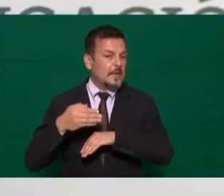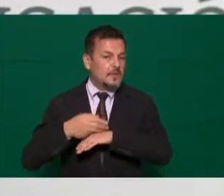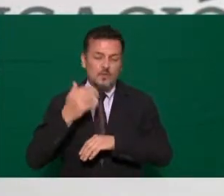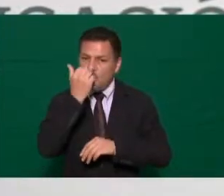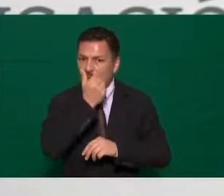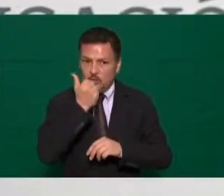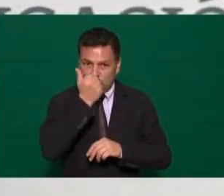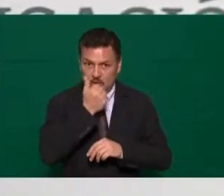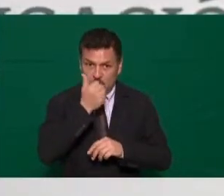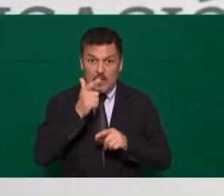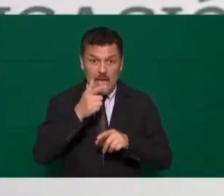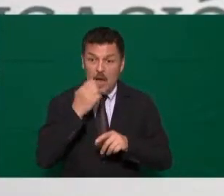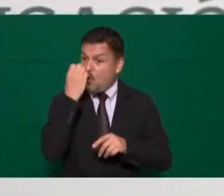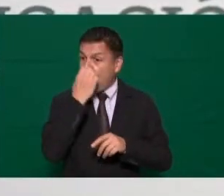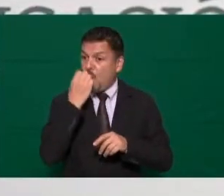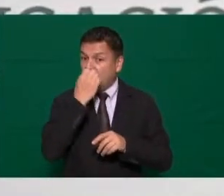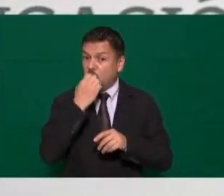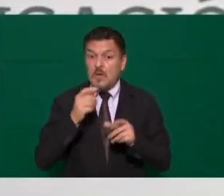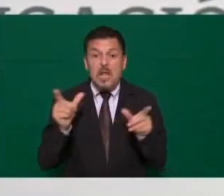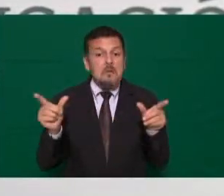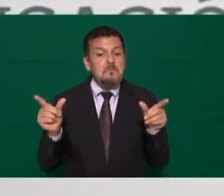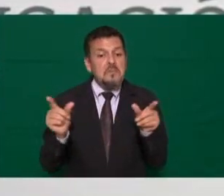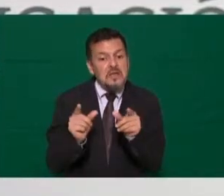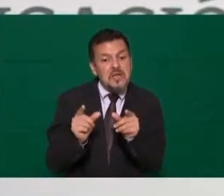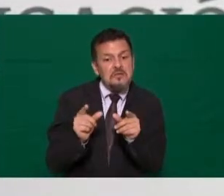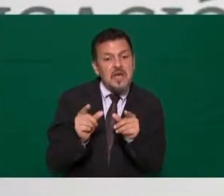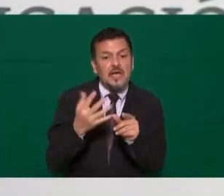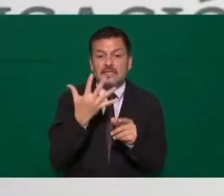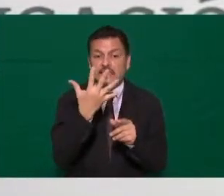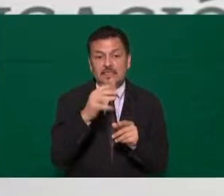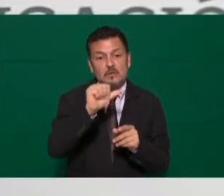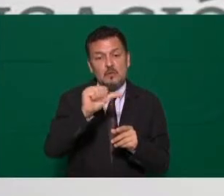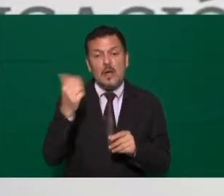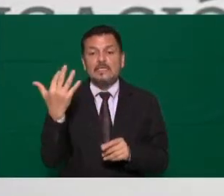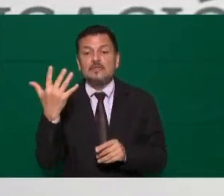es una escuela pequeña de 5 a 50 alumnos,